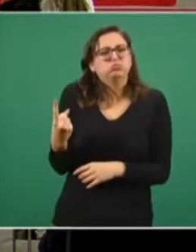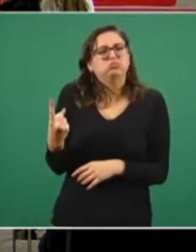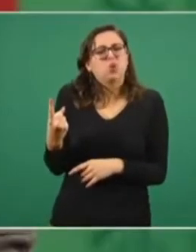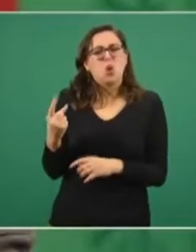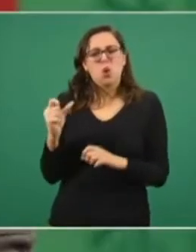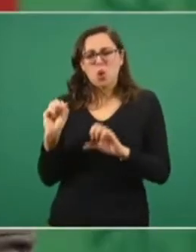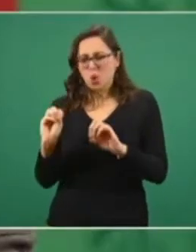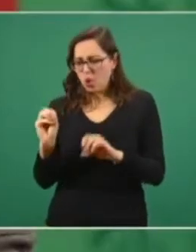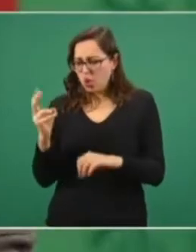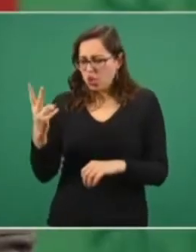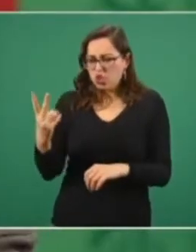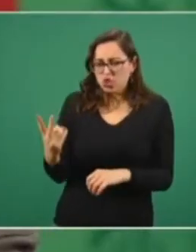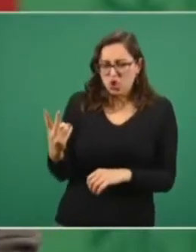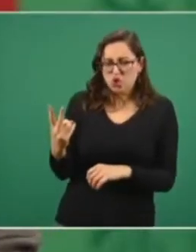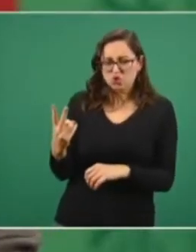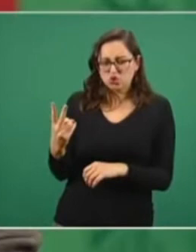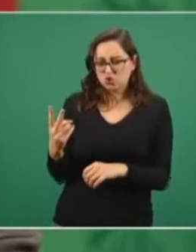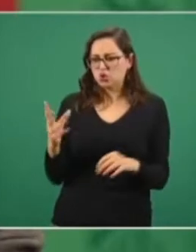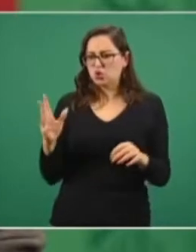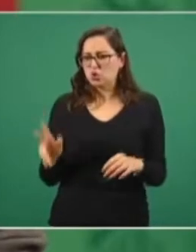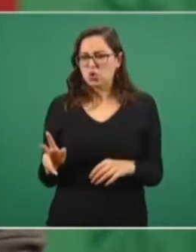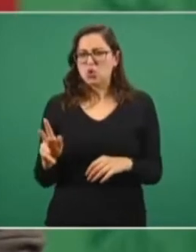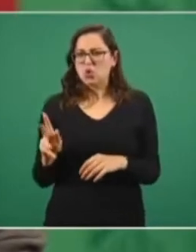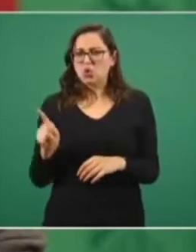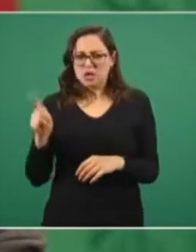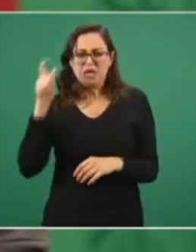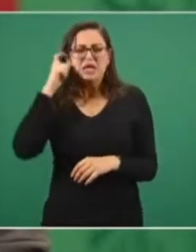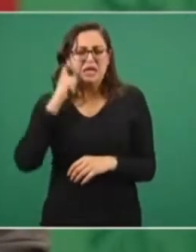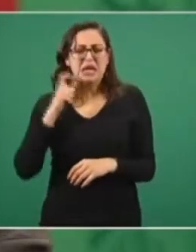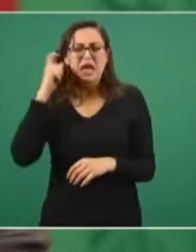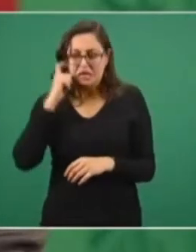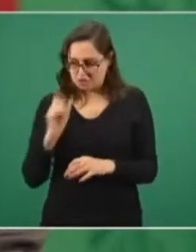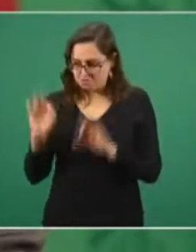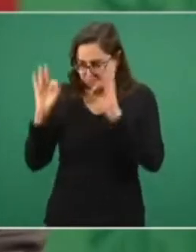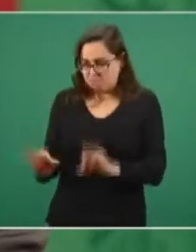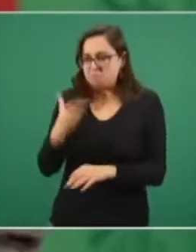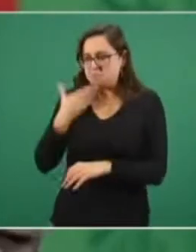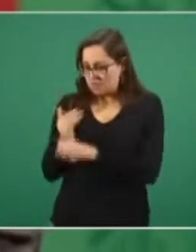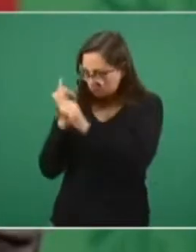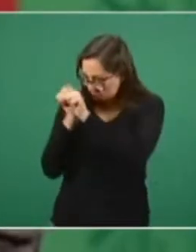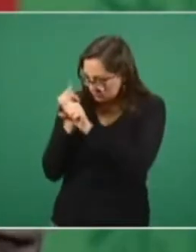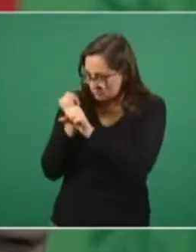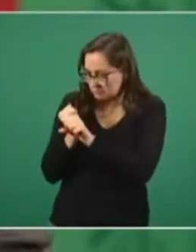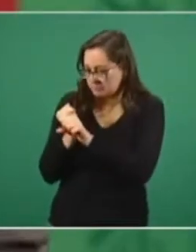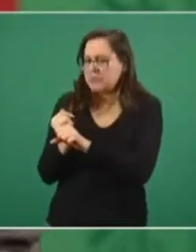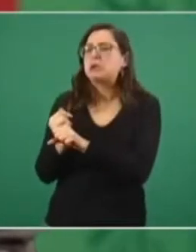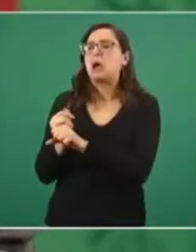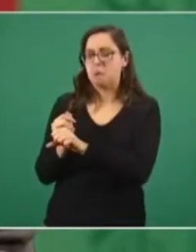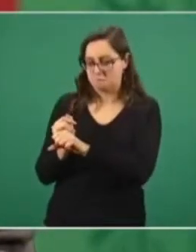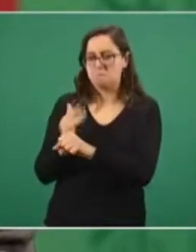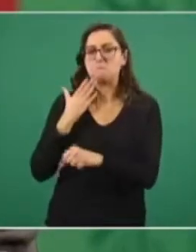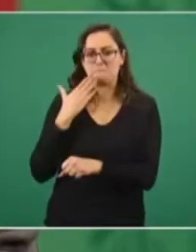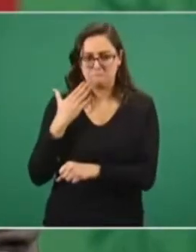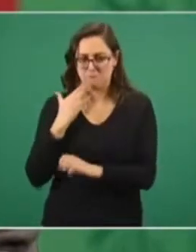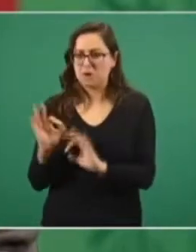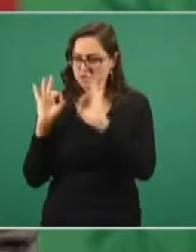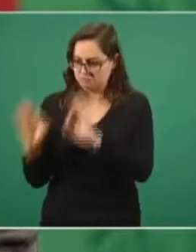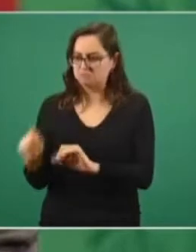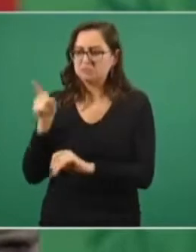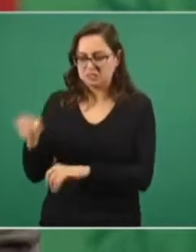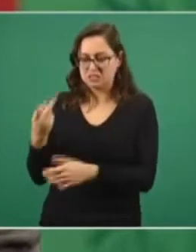su momento anunciamos en el estado de Guerrero y otro difícilmente documentado, es decir, no era muy clara la noción de que